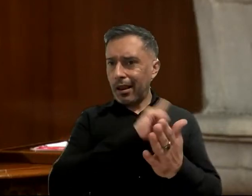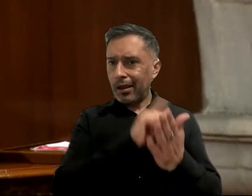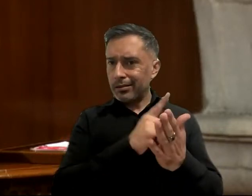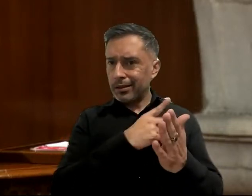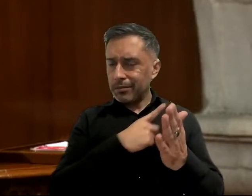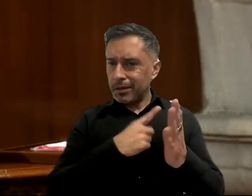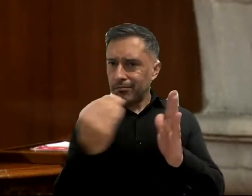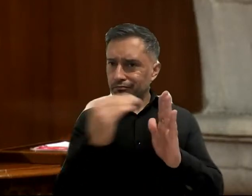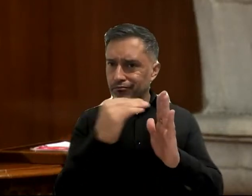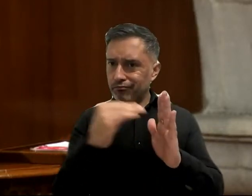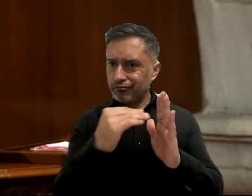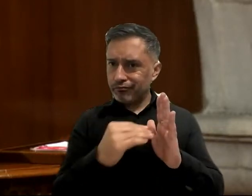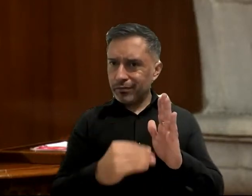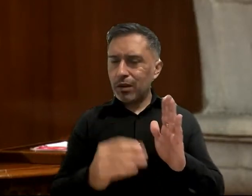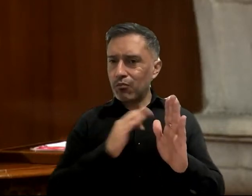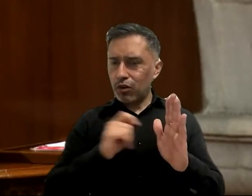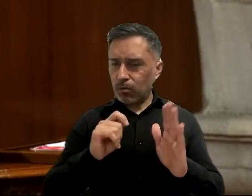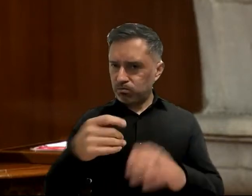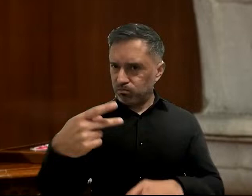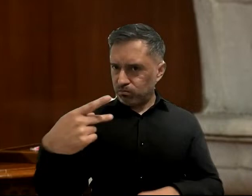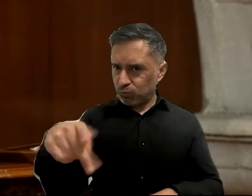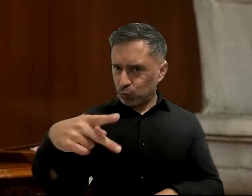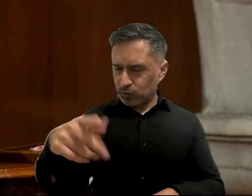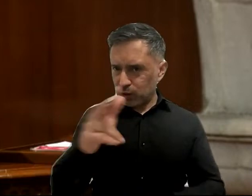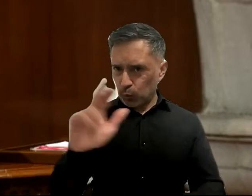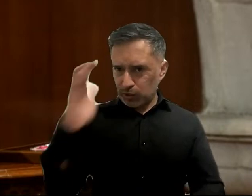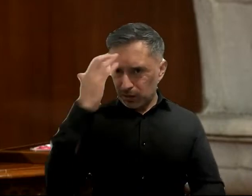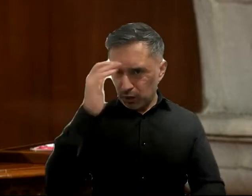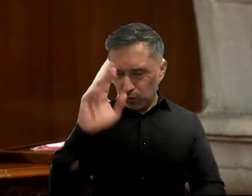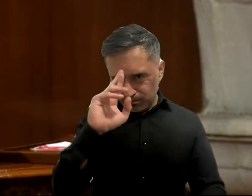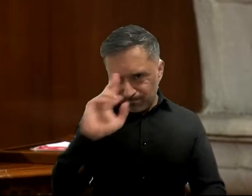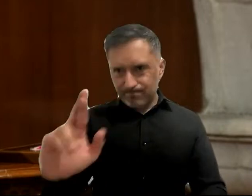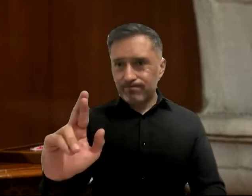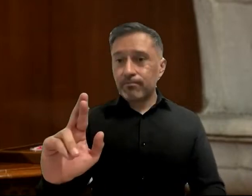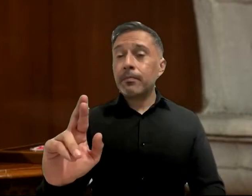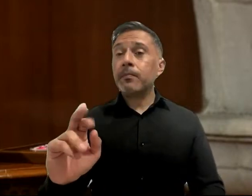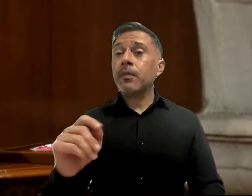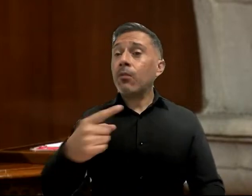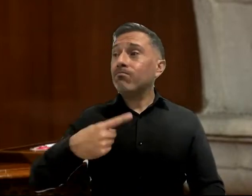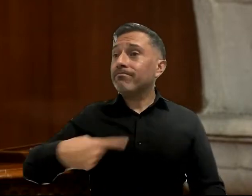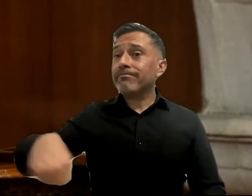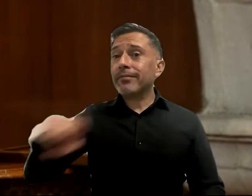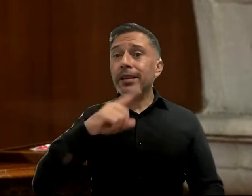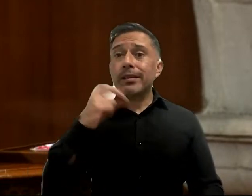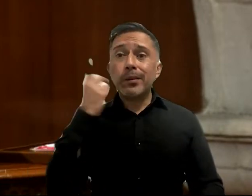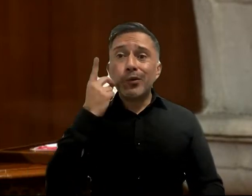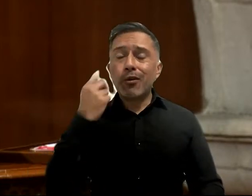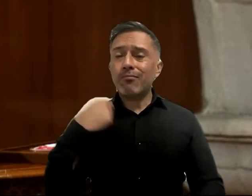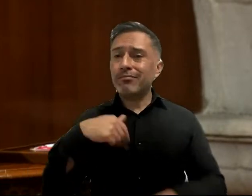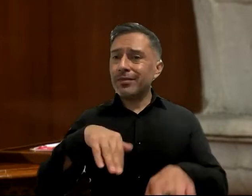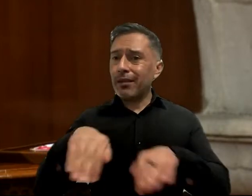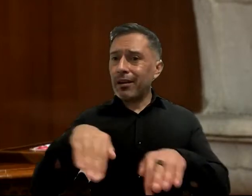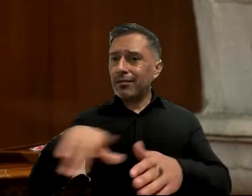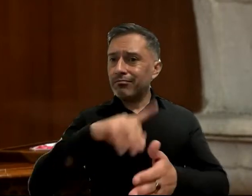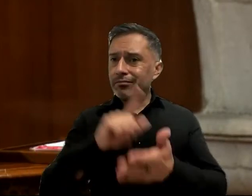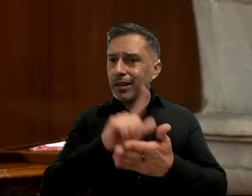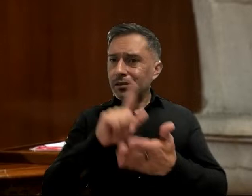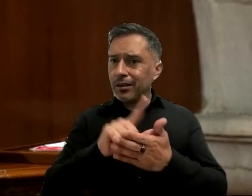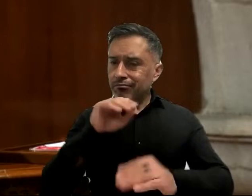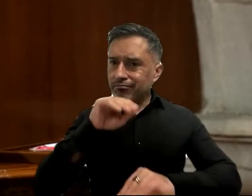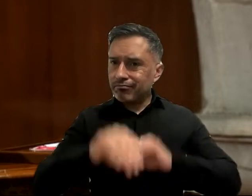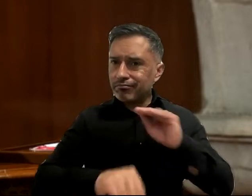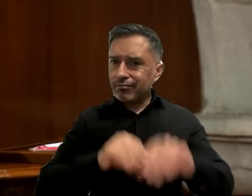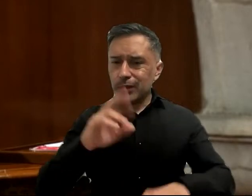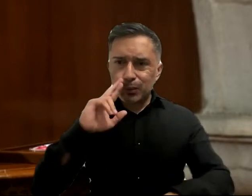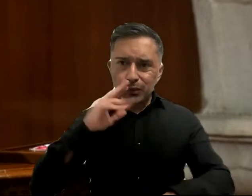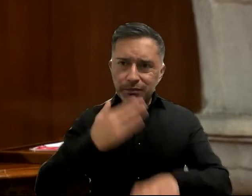continuar fortaleciendo su justo reconocimiento. Como legisladores es nuestro deber y compromiso impulsar acciones que favorezcan la